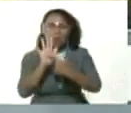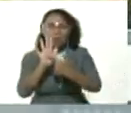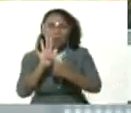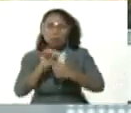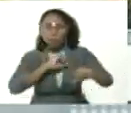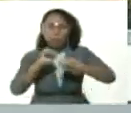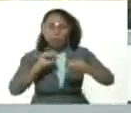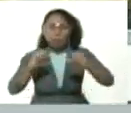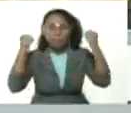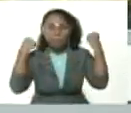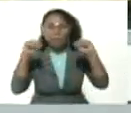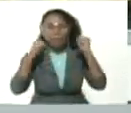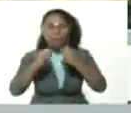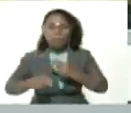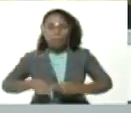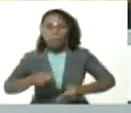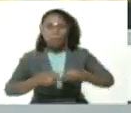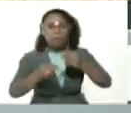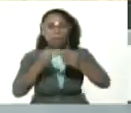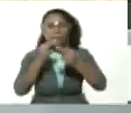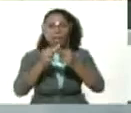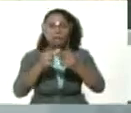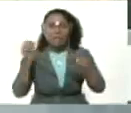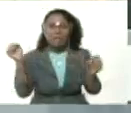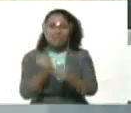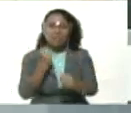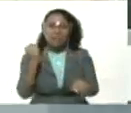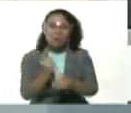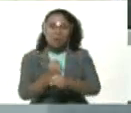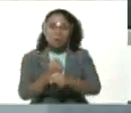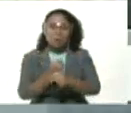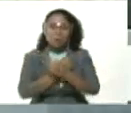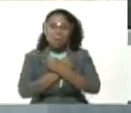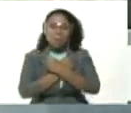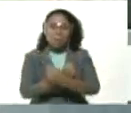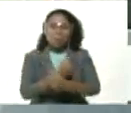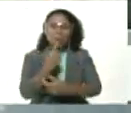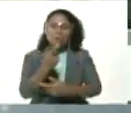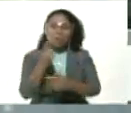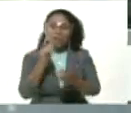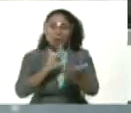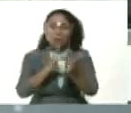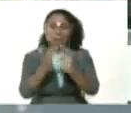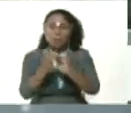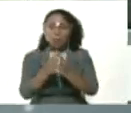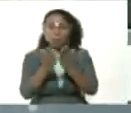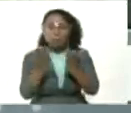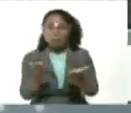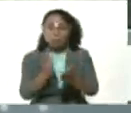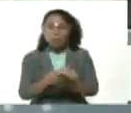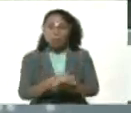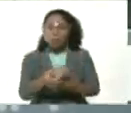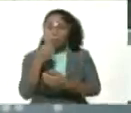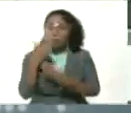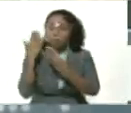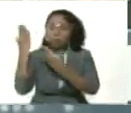en la práctica, en la construcción. Obras son amores, dice la Biblia, ¿verdad? Bueno, ahí está.